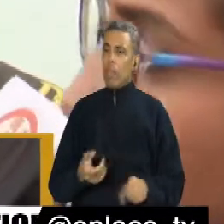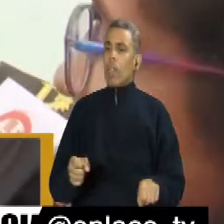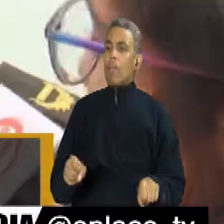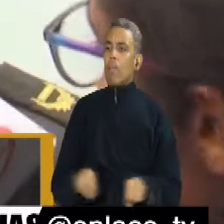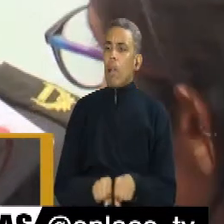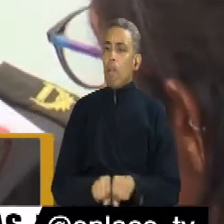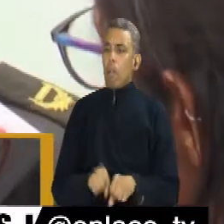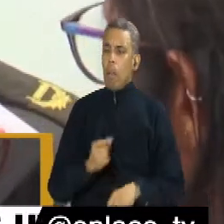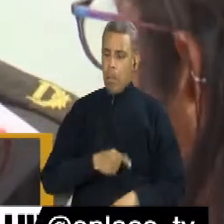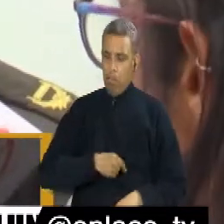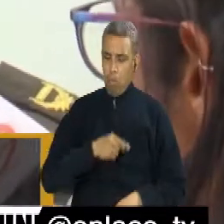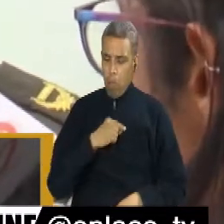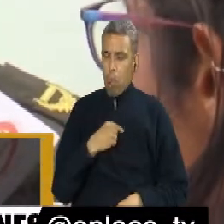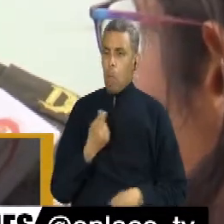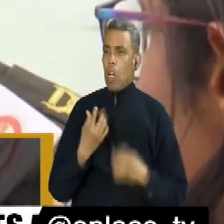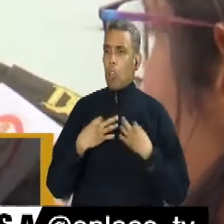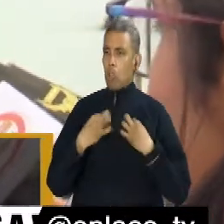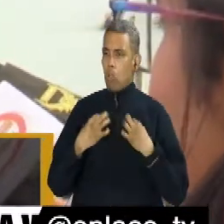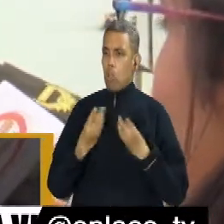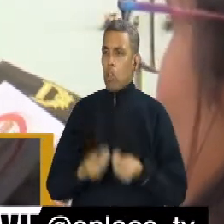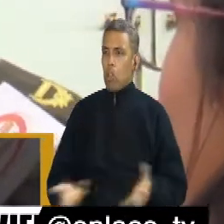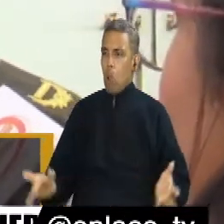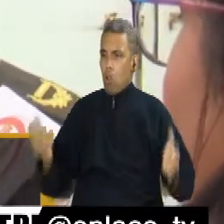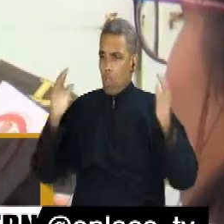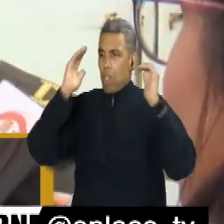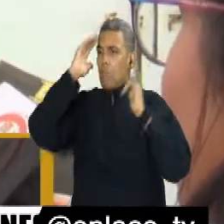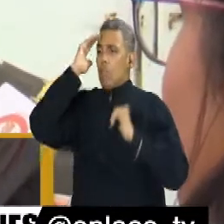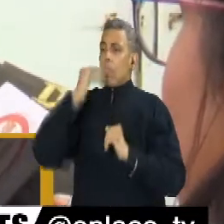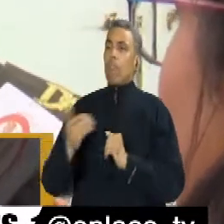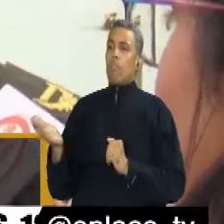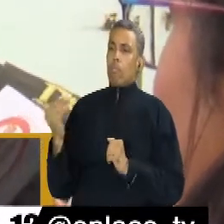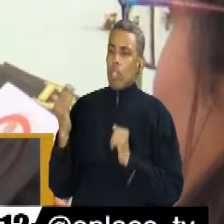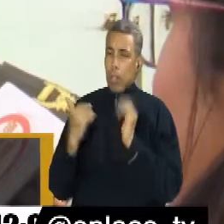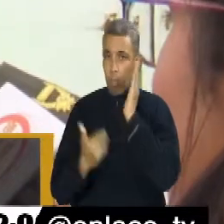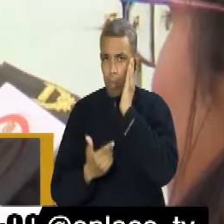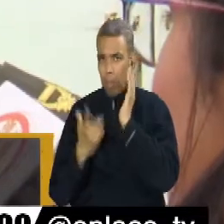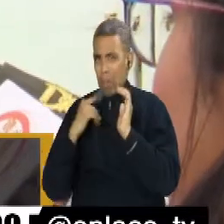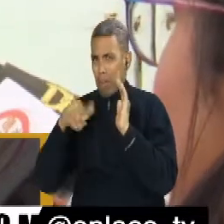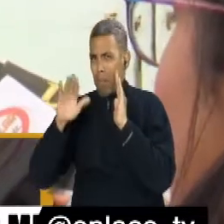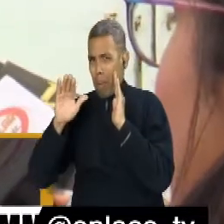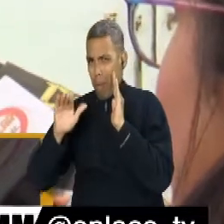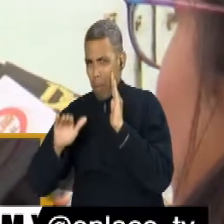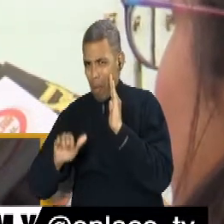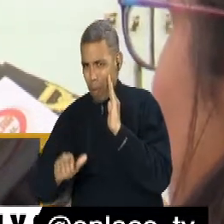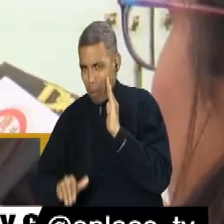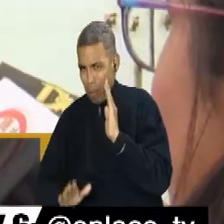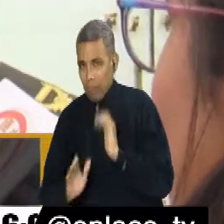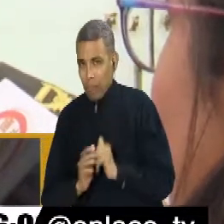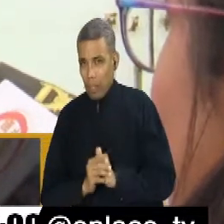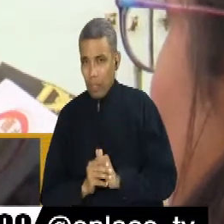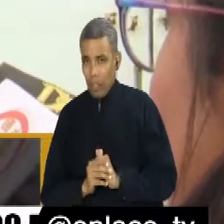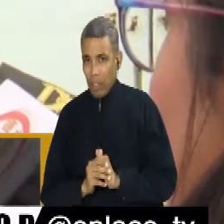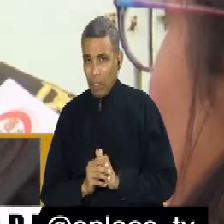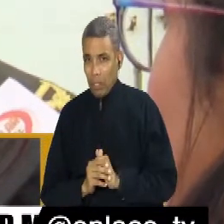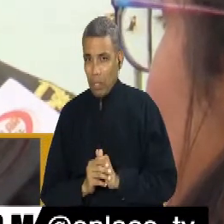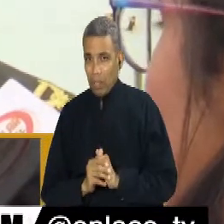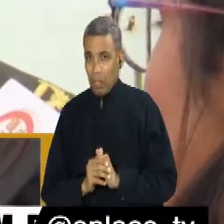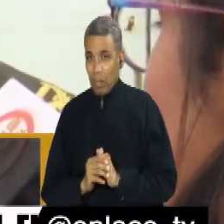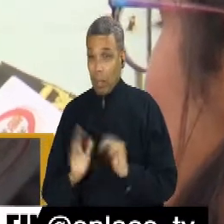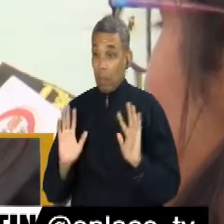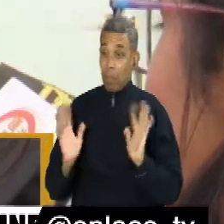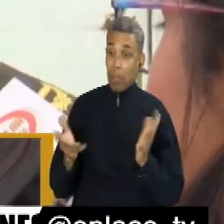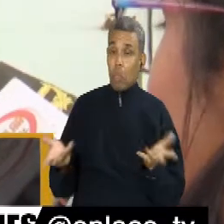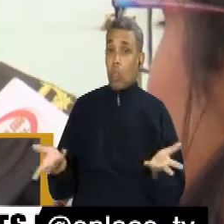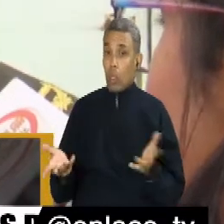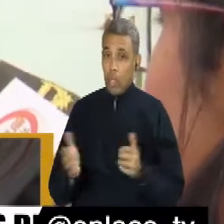como botas, como uniformes, como camisetas. Van bajando la cifra. A lo último, como no dan una indicación de dónde